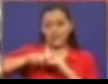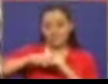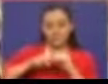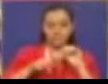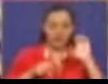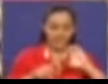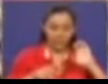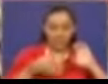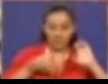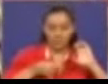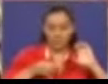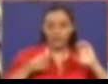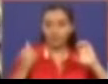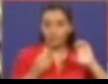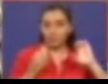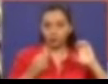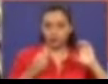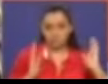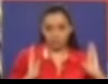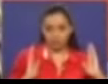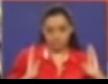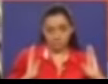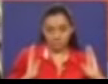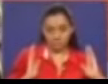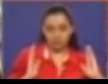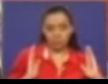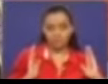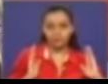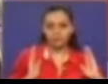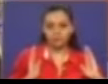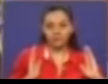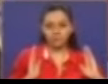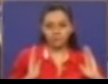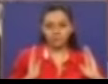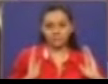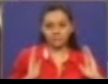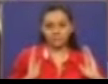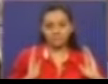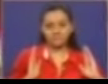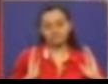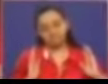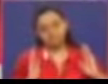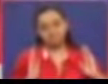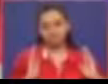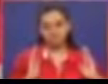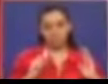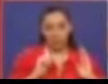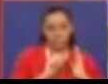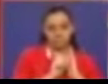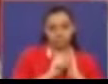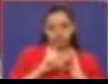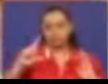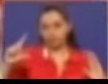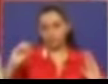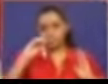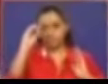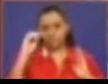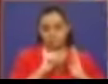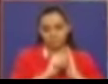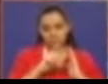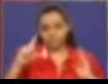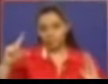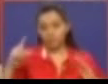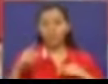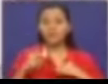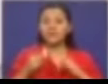hasta el mes de marzo, ¿no? Tiene una tendencia creciente. Pese a que los precios del